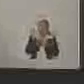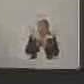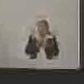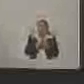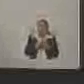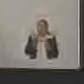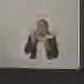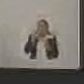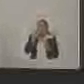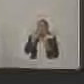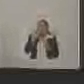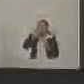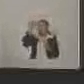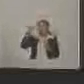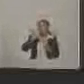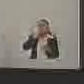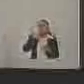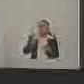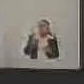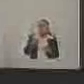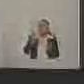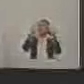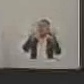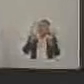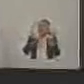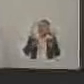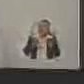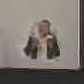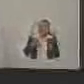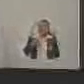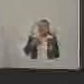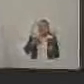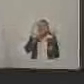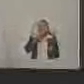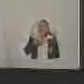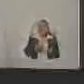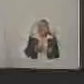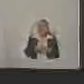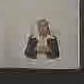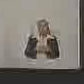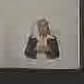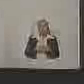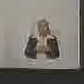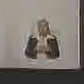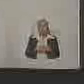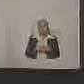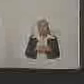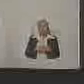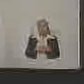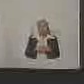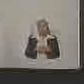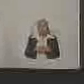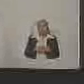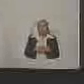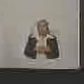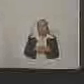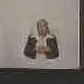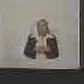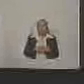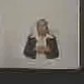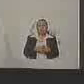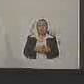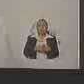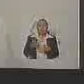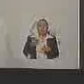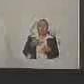no les han pagado su salario. Y créanme que es muy triste esto. En mi eje de servicios de calidad,